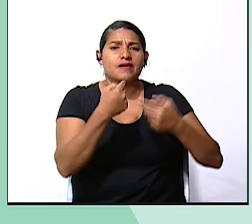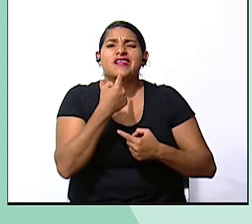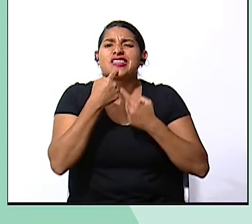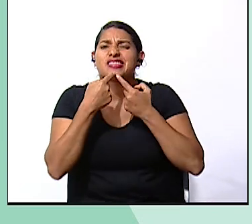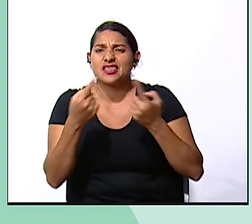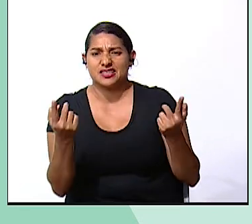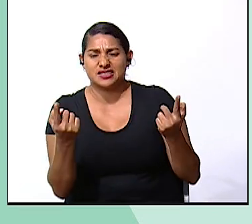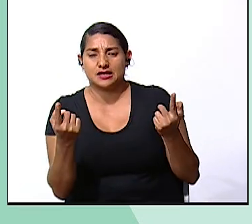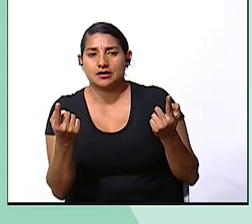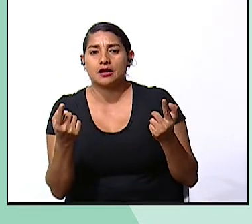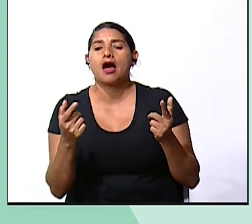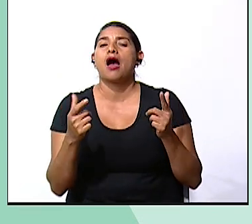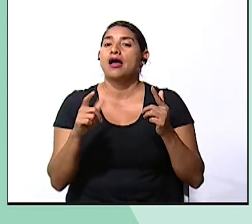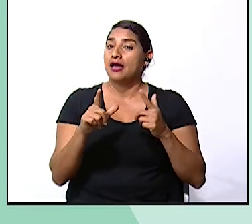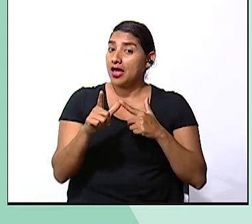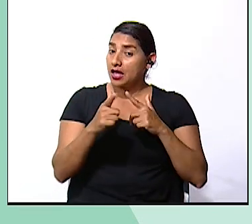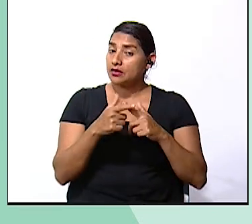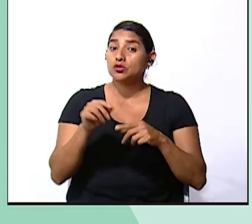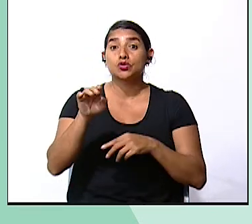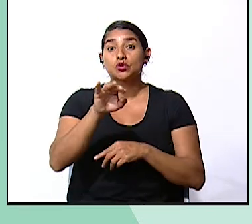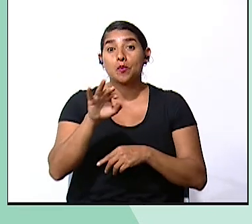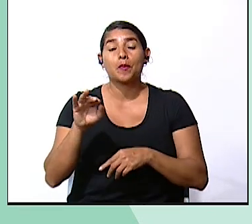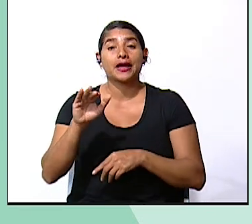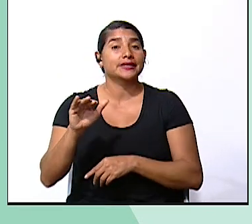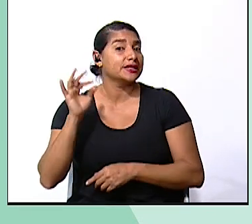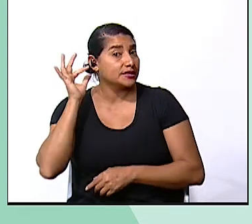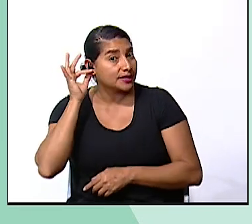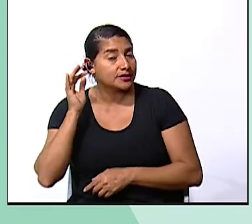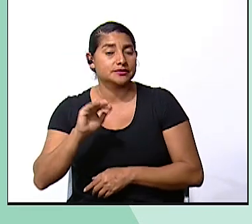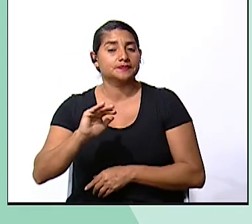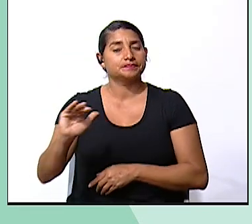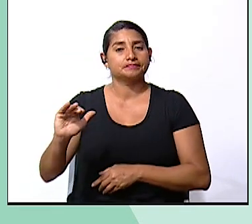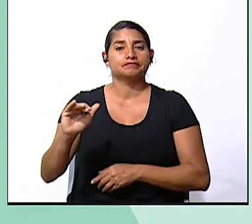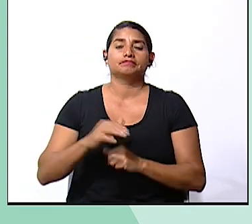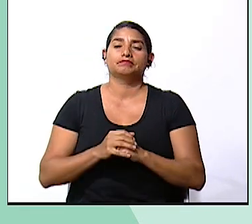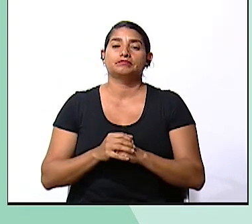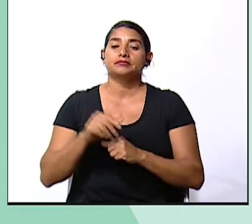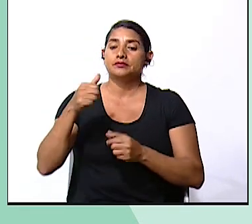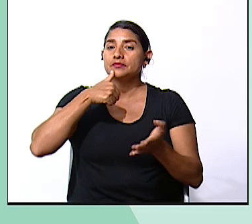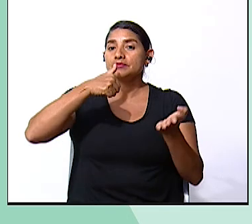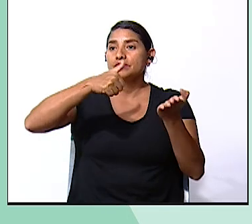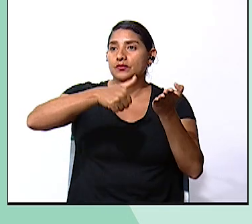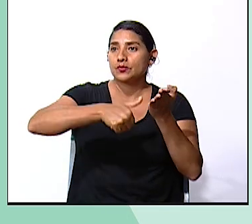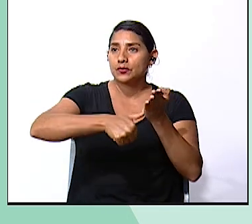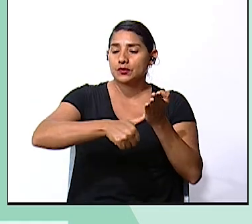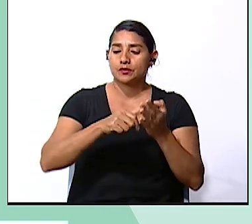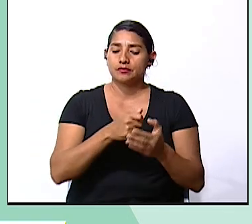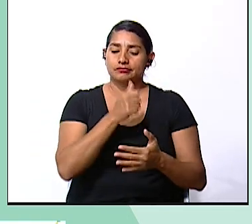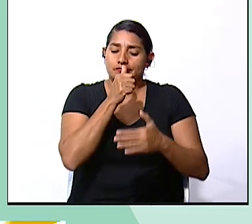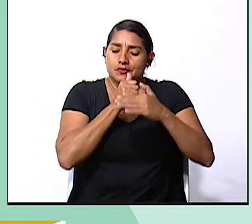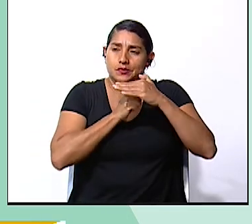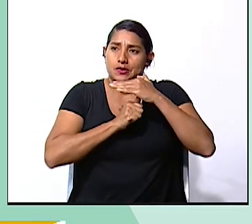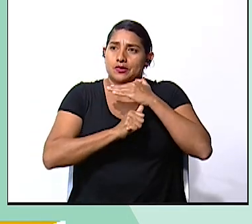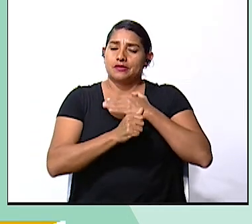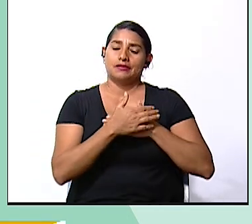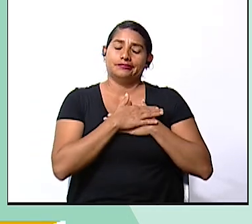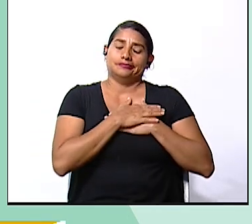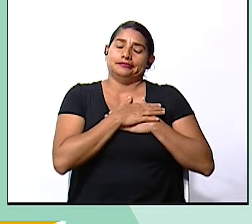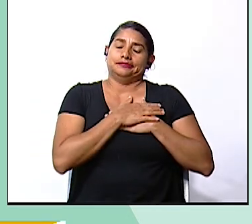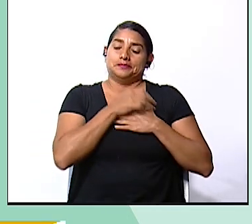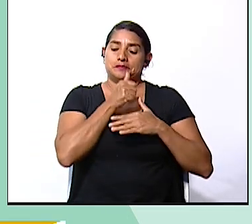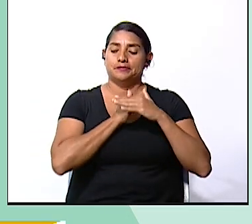decir. Entonces, compañeritos y compañeritas, esta carta yo la voy a guardar en mi